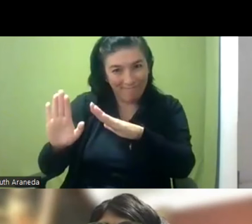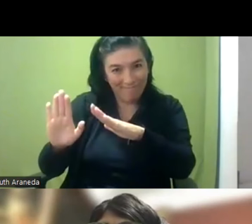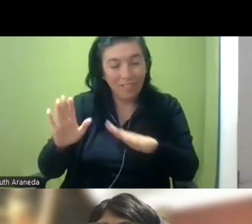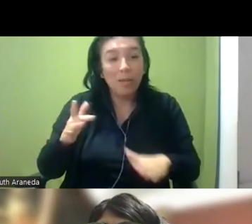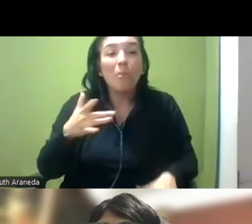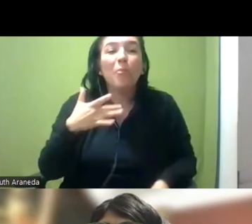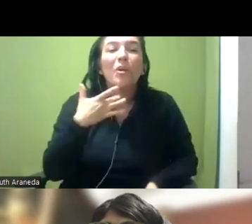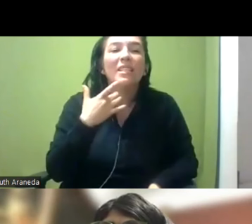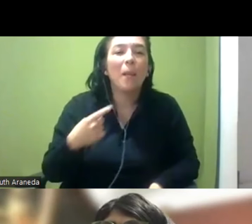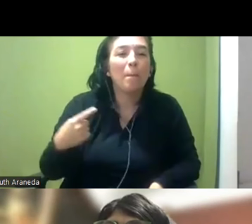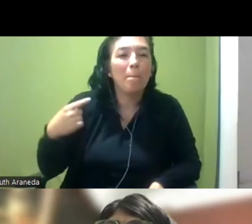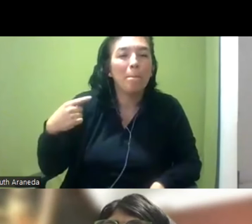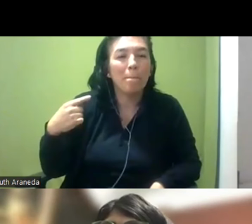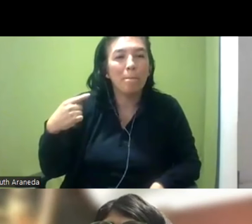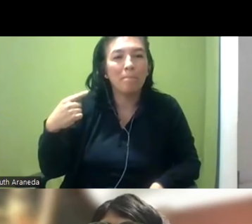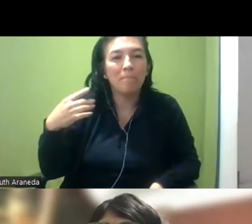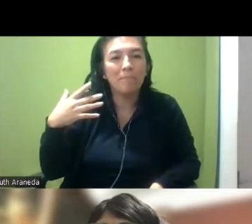porque